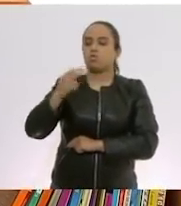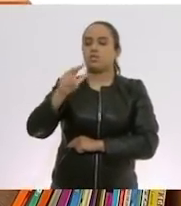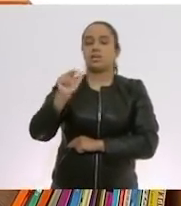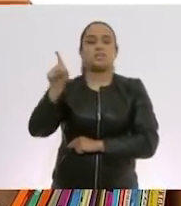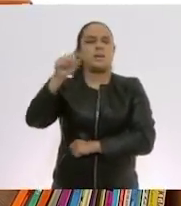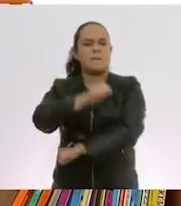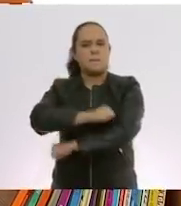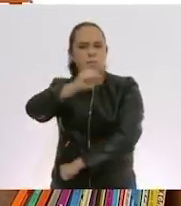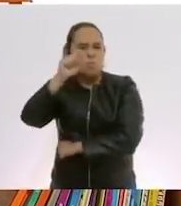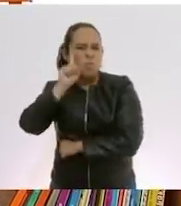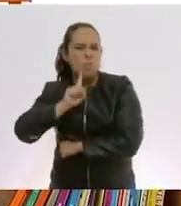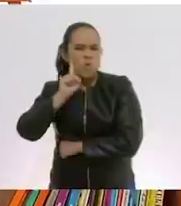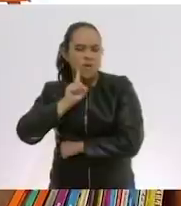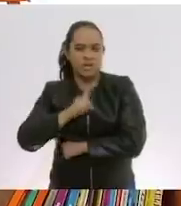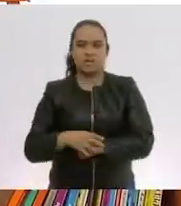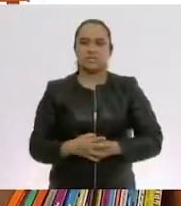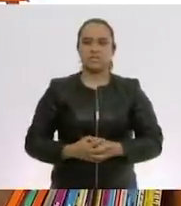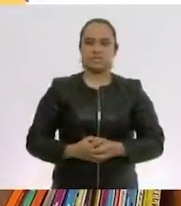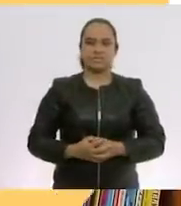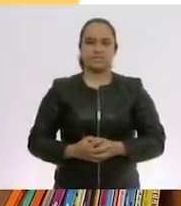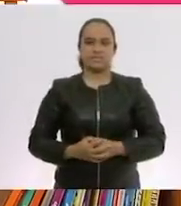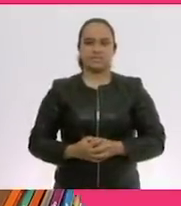la ventana.